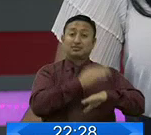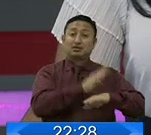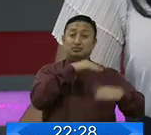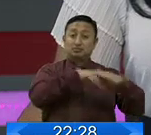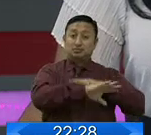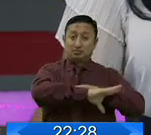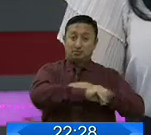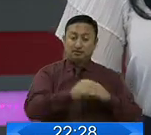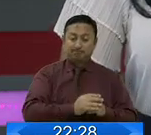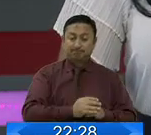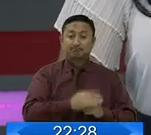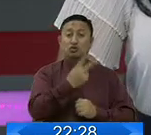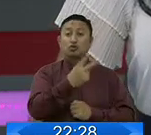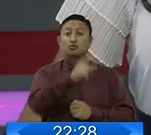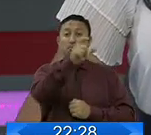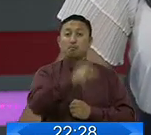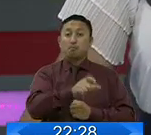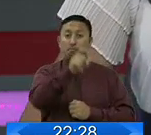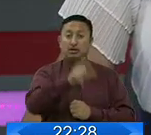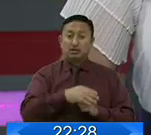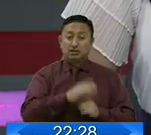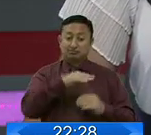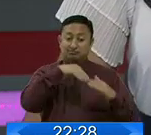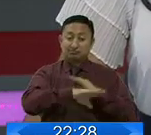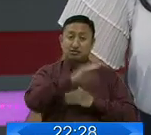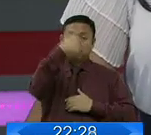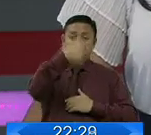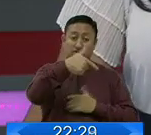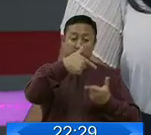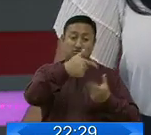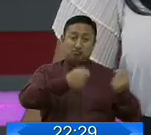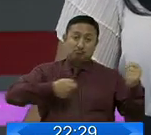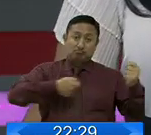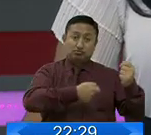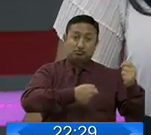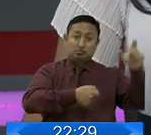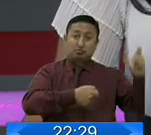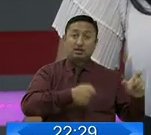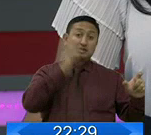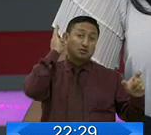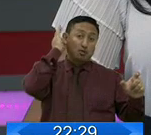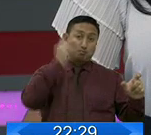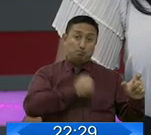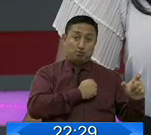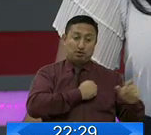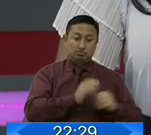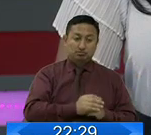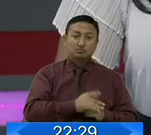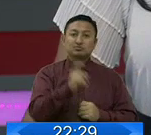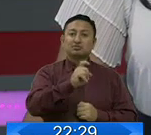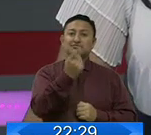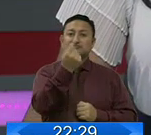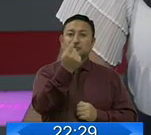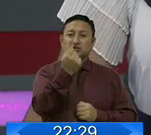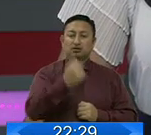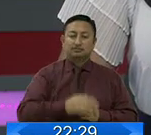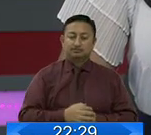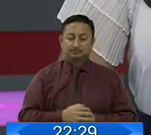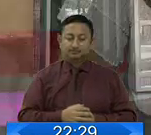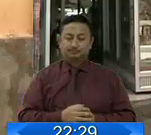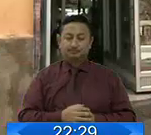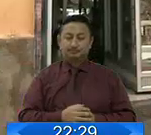extranjeros supuestamente ahmed entraron con armas de fuego cuchillo a la dueña del local buscaban dinero de la venta del